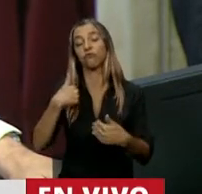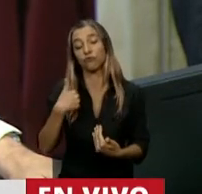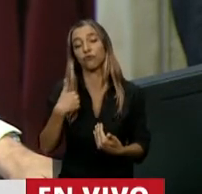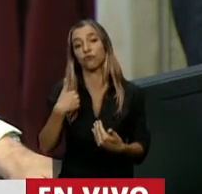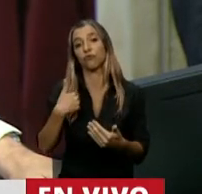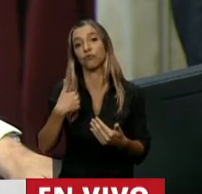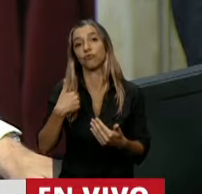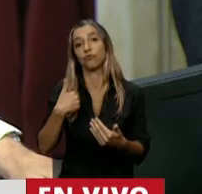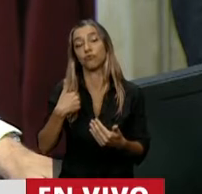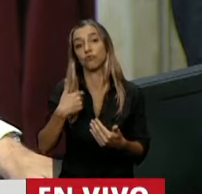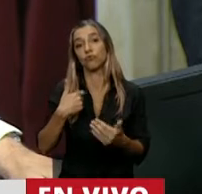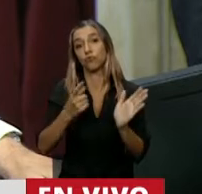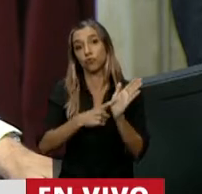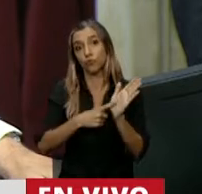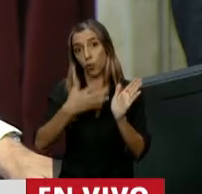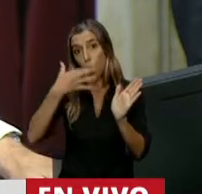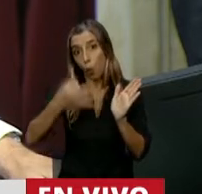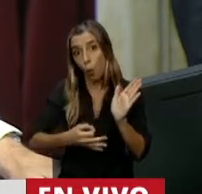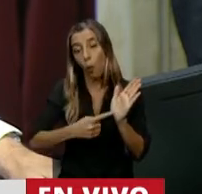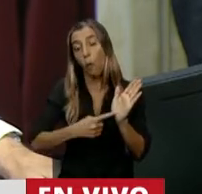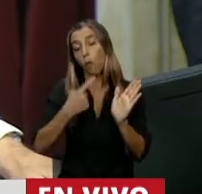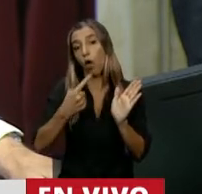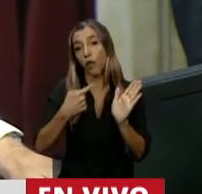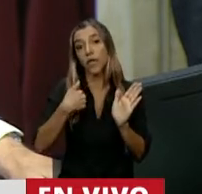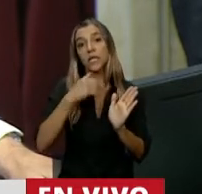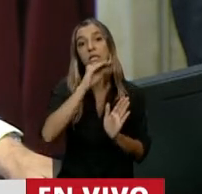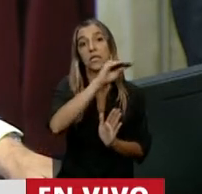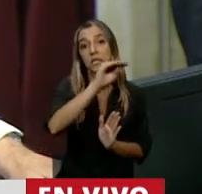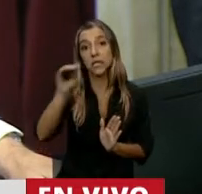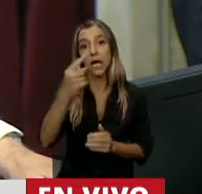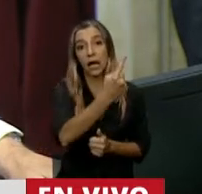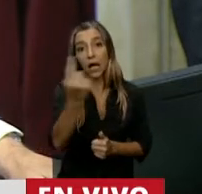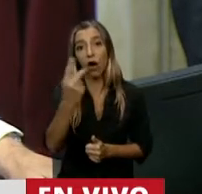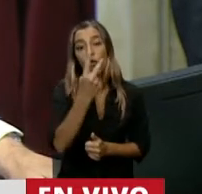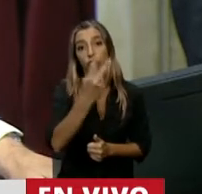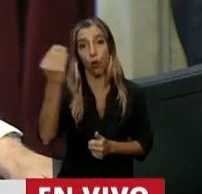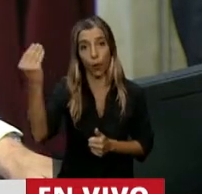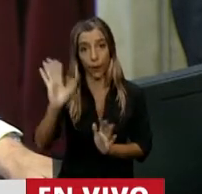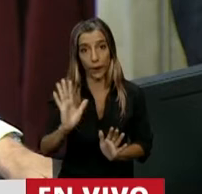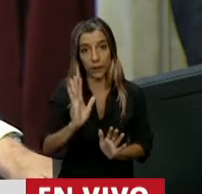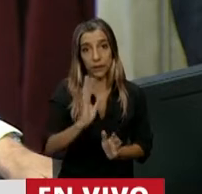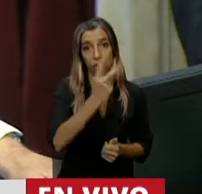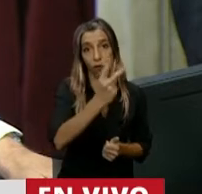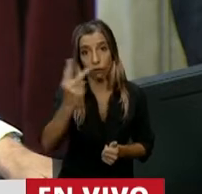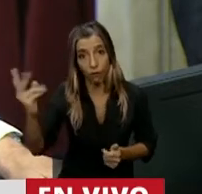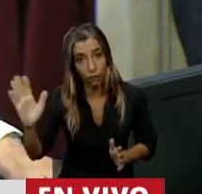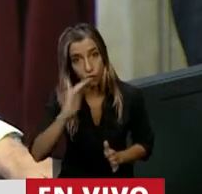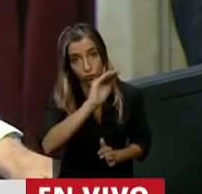como dice el protocolo y el reglamento, les pido por favor a todos los diputados que están presentes,